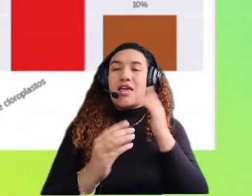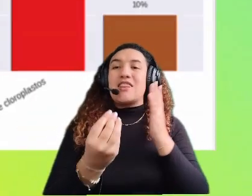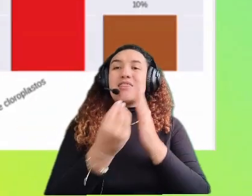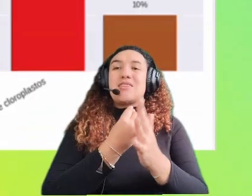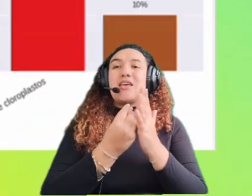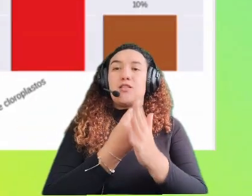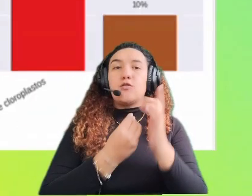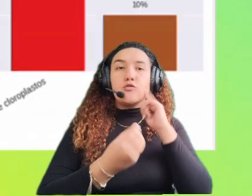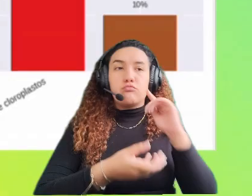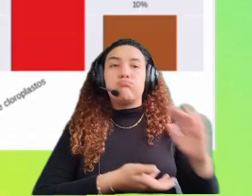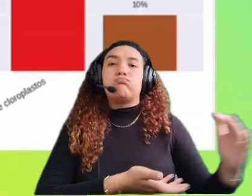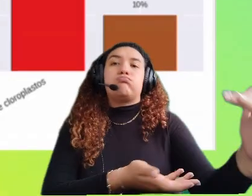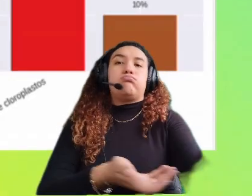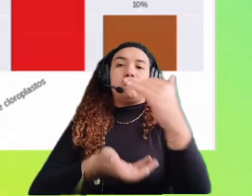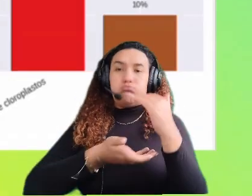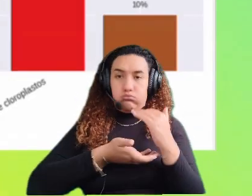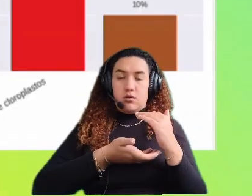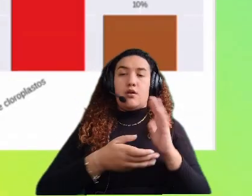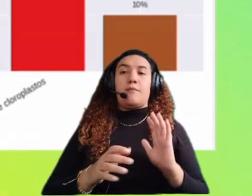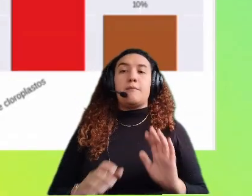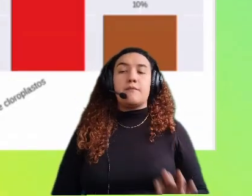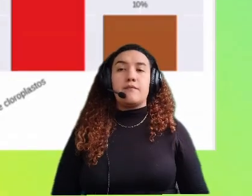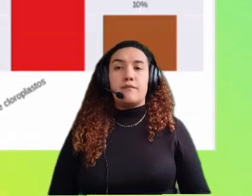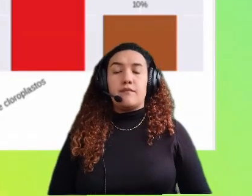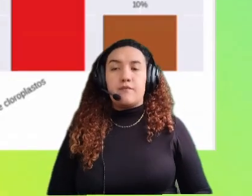y recolección de datos.